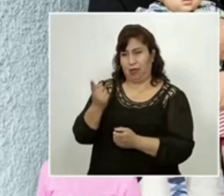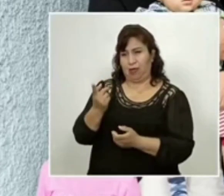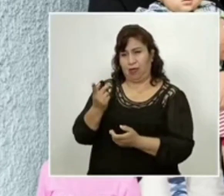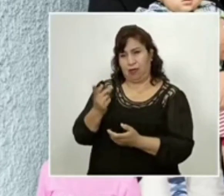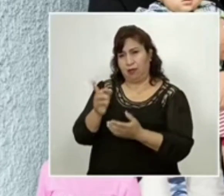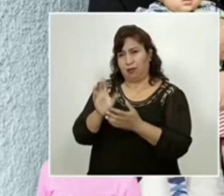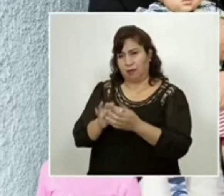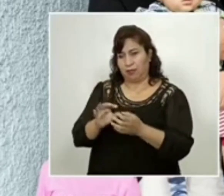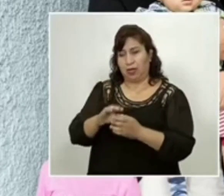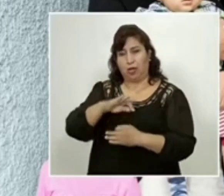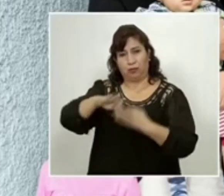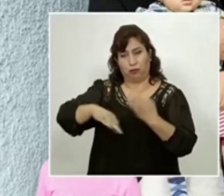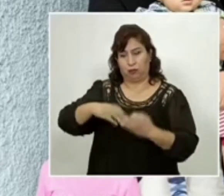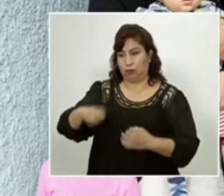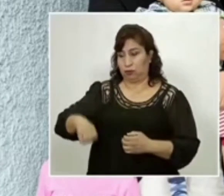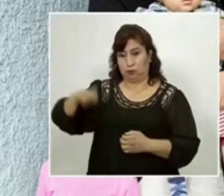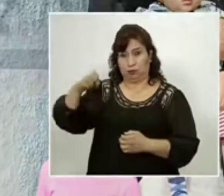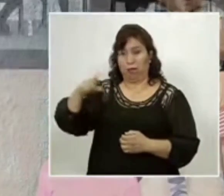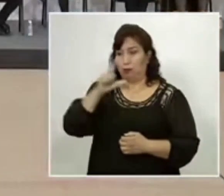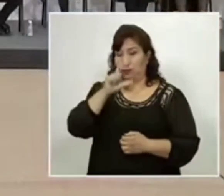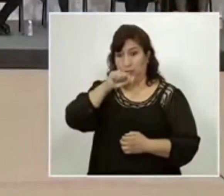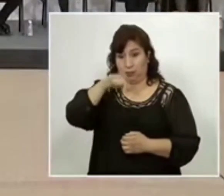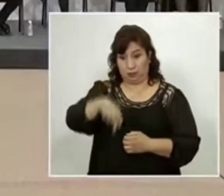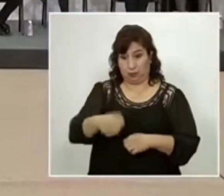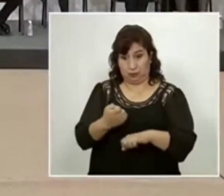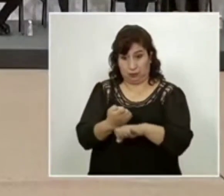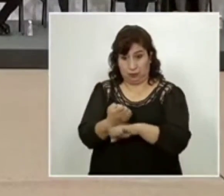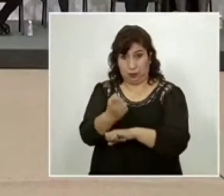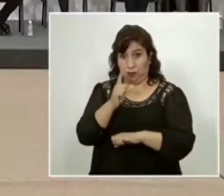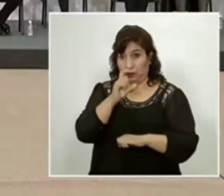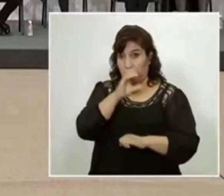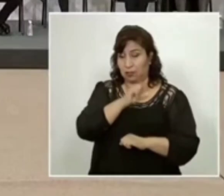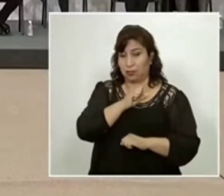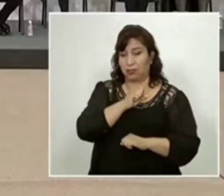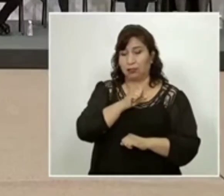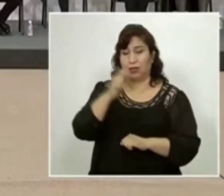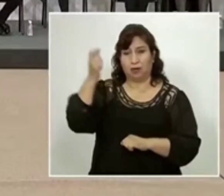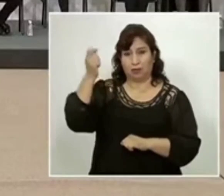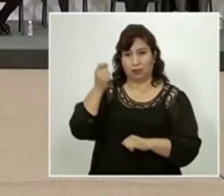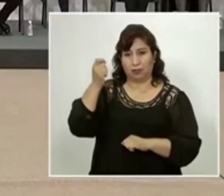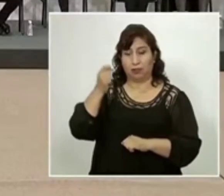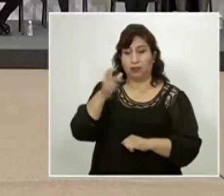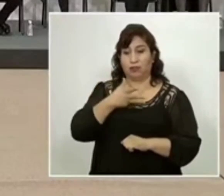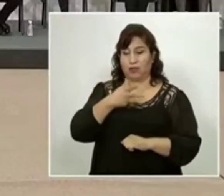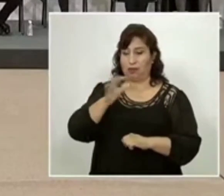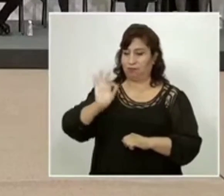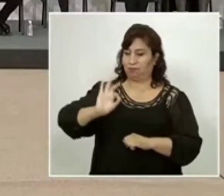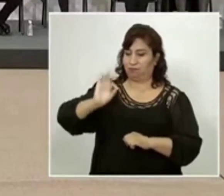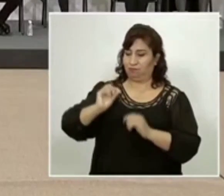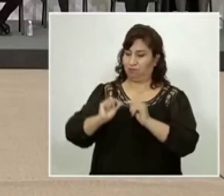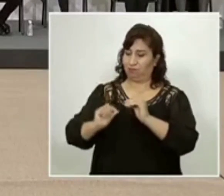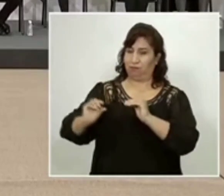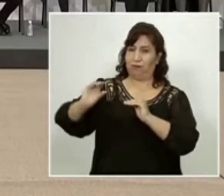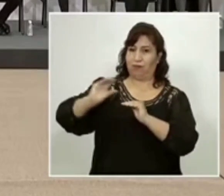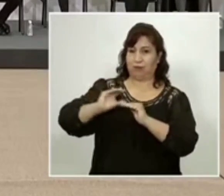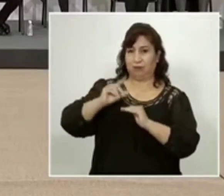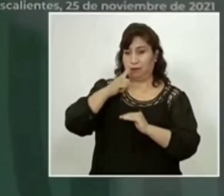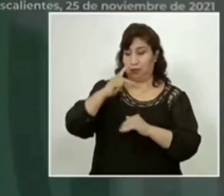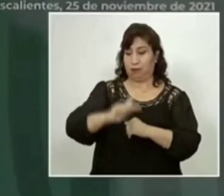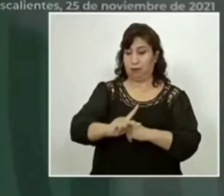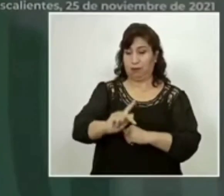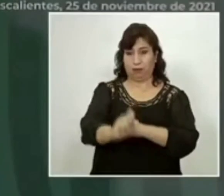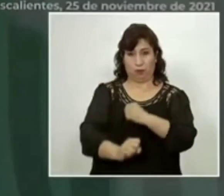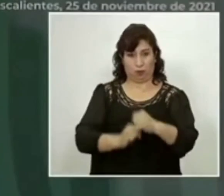personas adultas mayores de Aguascalientes, del estado de Aguascalientes, que la pensión tendrá un nuevo incremento para el próximo año.